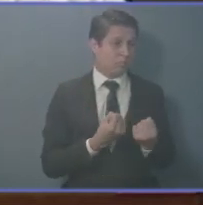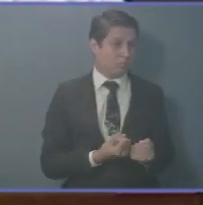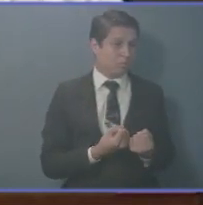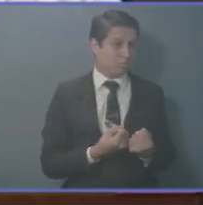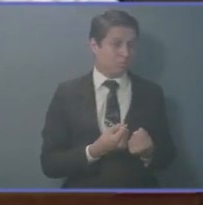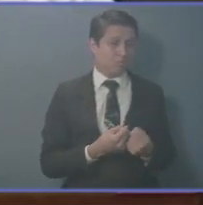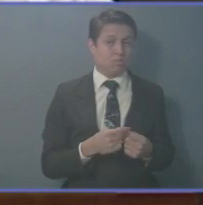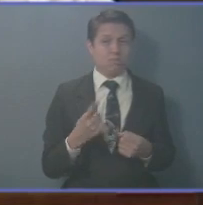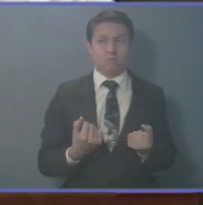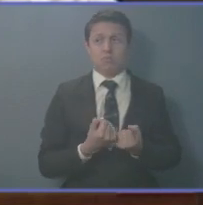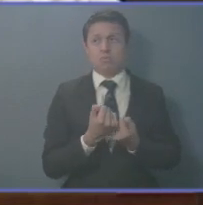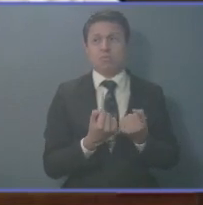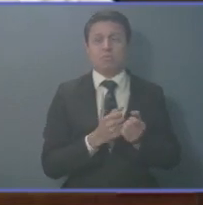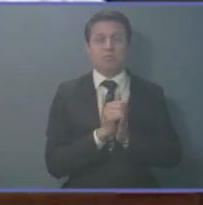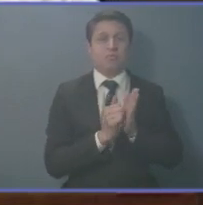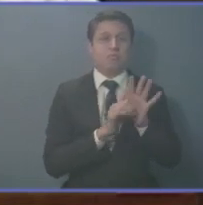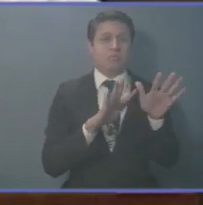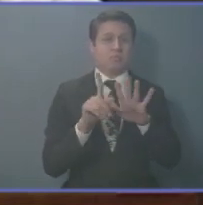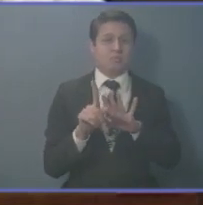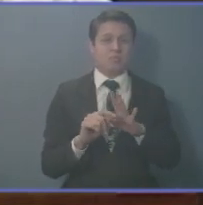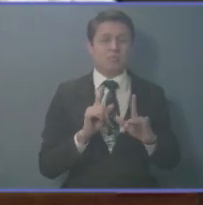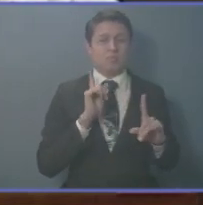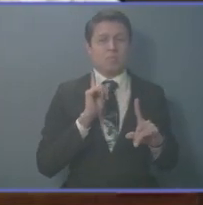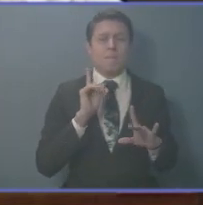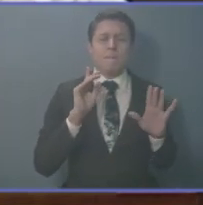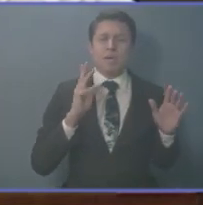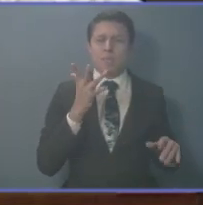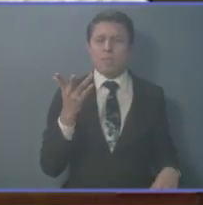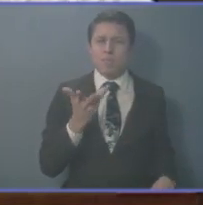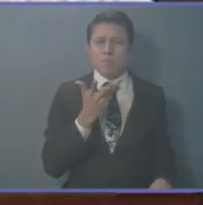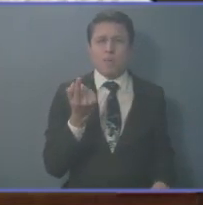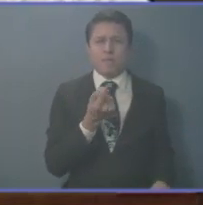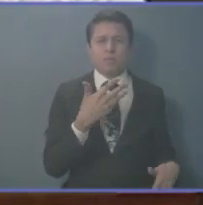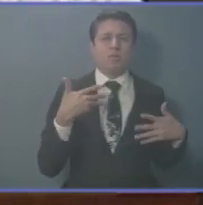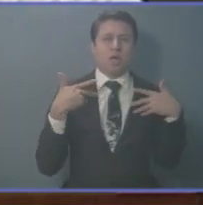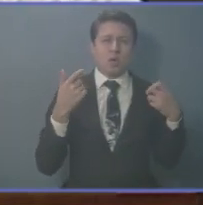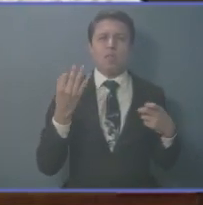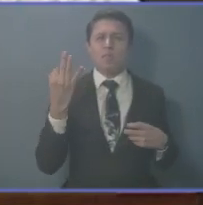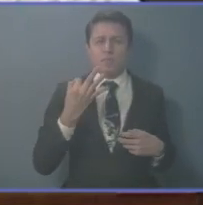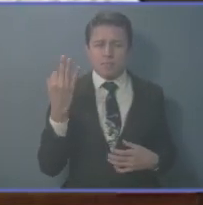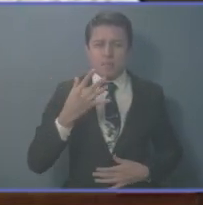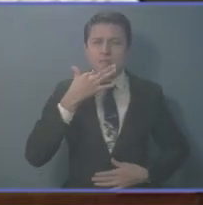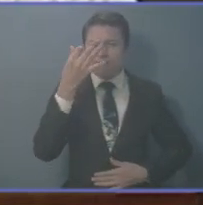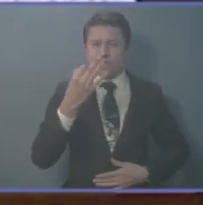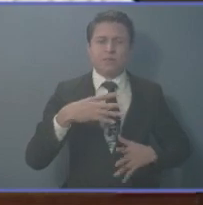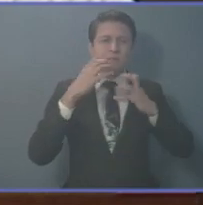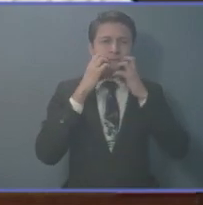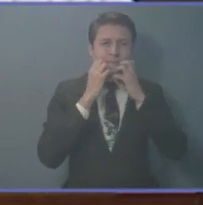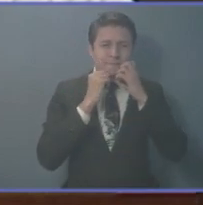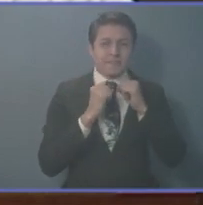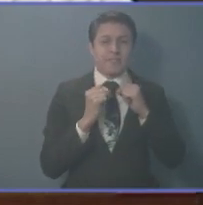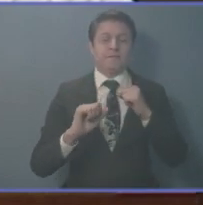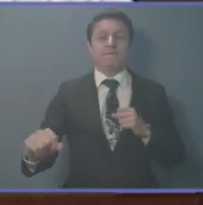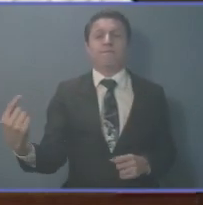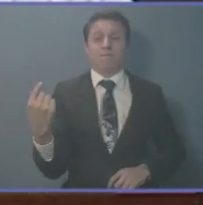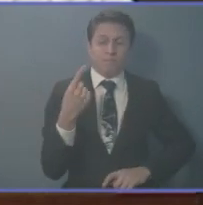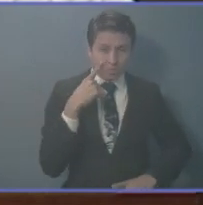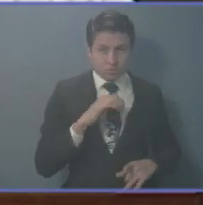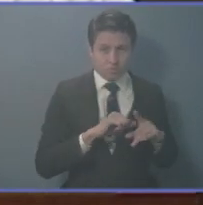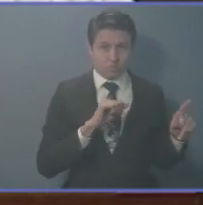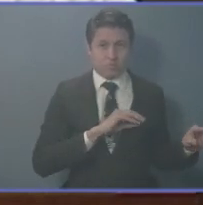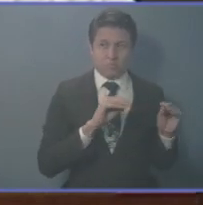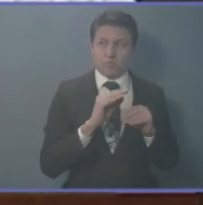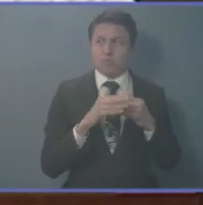de colaboración. Artículo 16. Con el fin de garantizar el efectivo control sanitario y acatamiento de la población a las medidas de